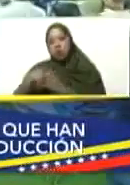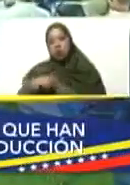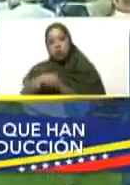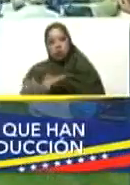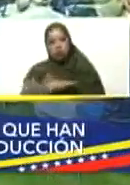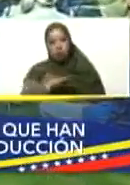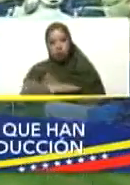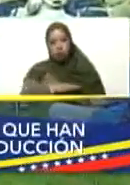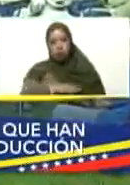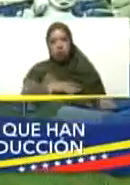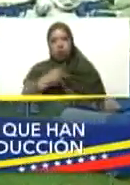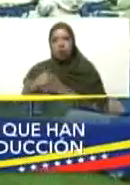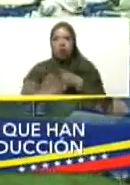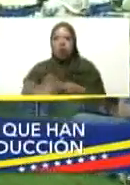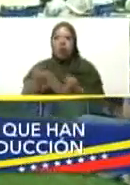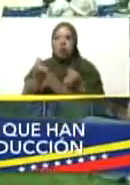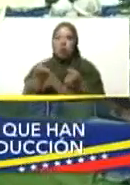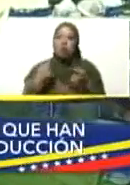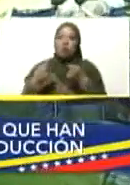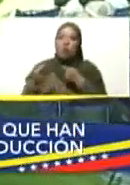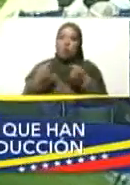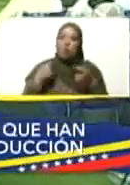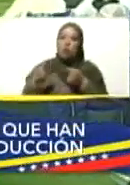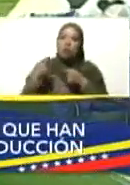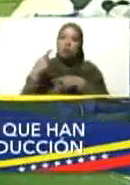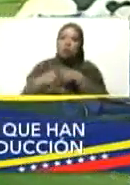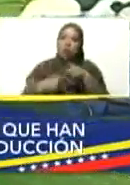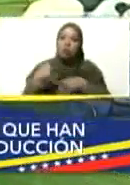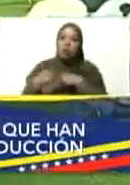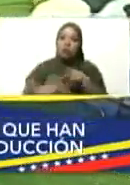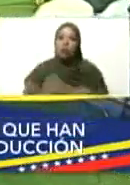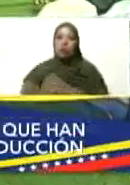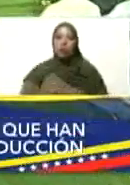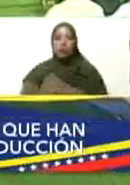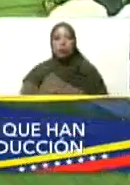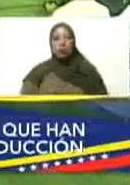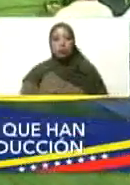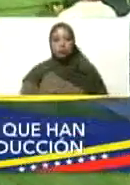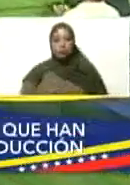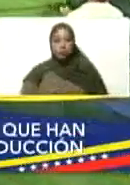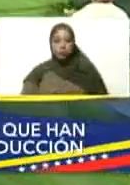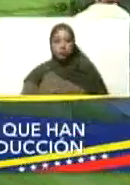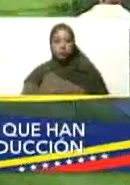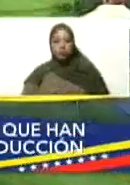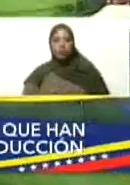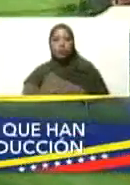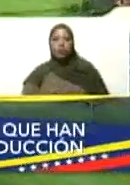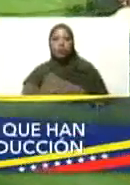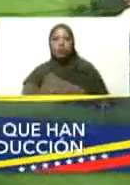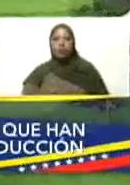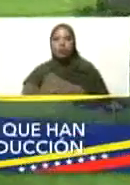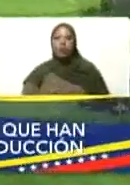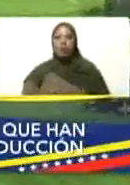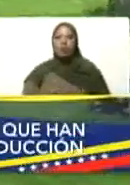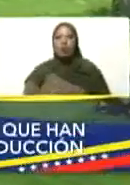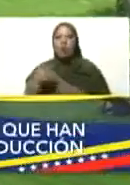el camino de la economía multiproductiva. Bueno, vamos a un